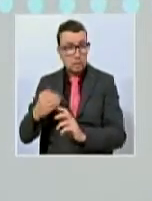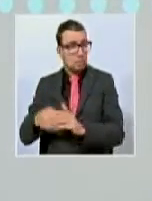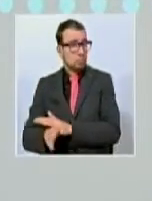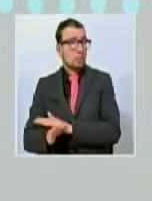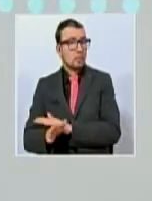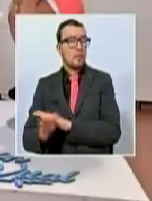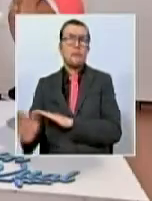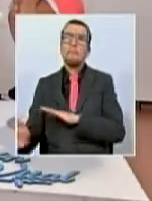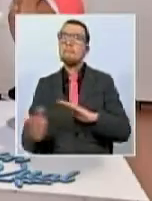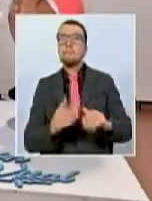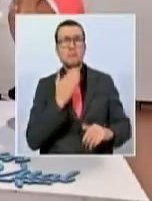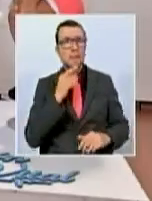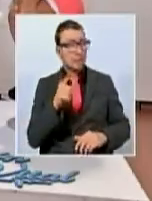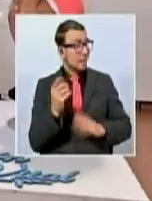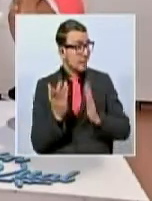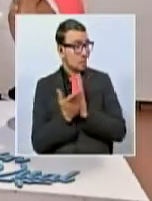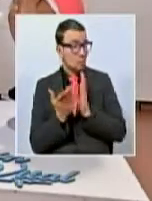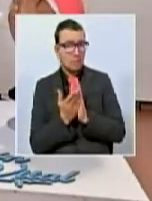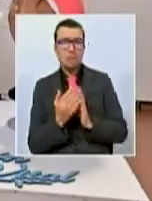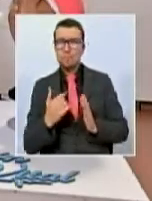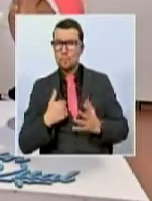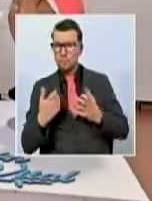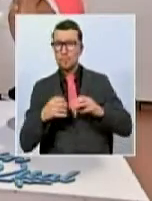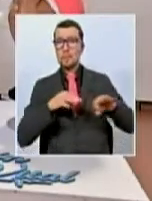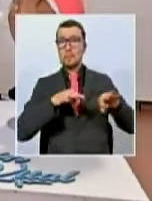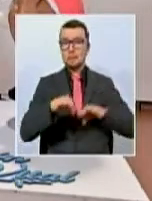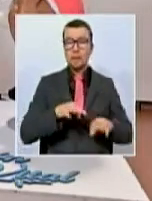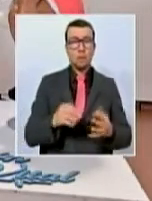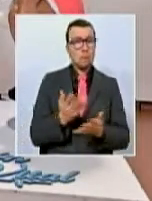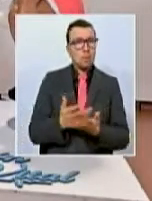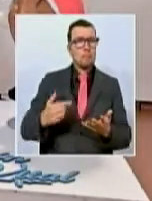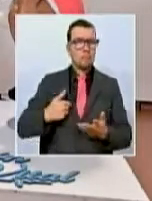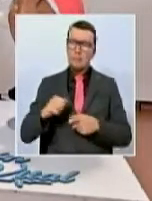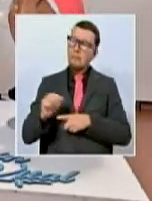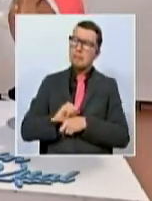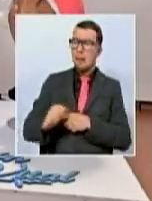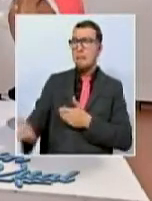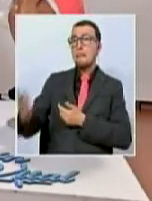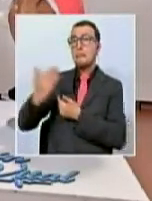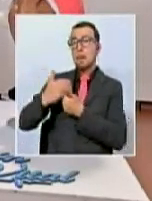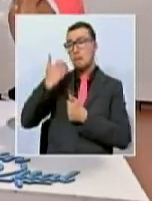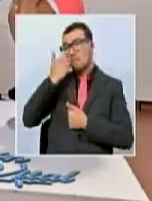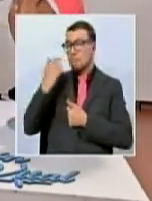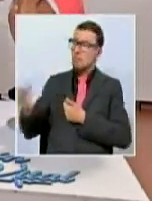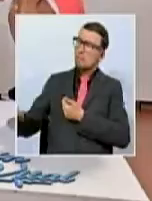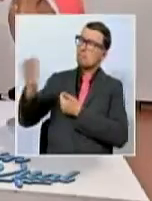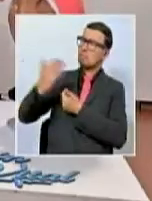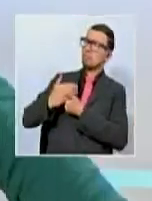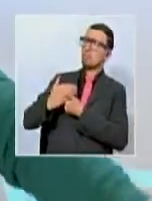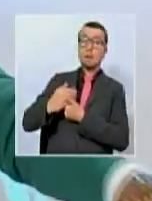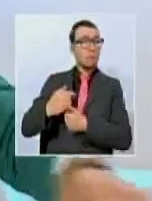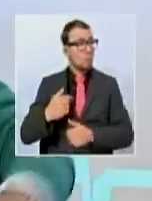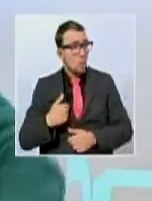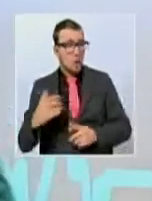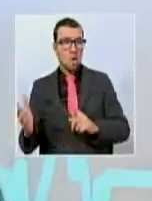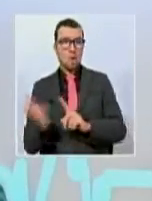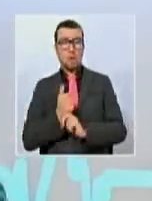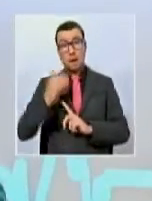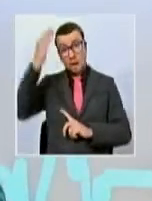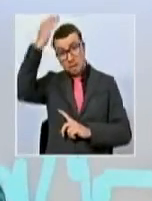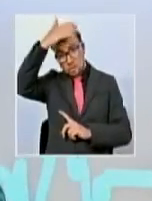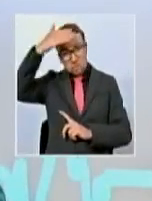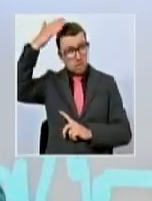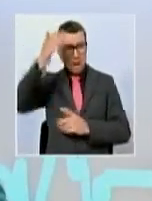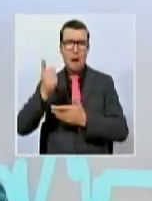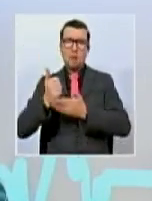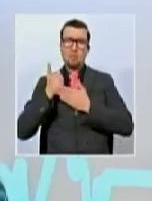los estudios, yo les quiero contar cosas que le pasan a uno en la práctica médica. A veces me llega un paciente y me dice, doctor, encontré un producto para la caída del cabello,